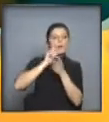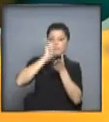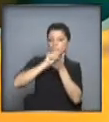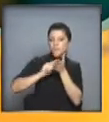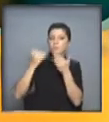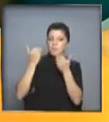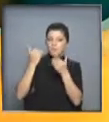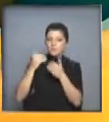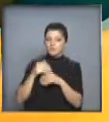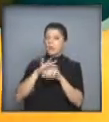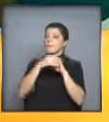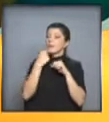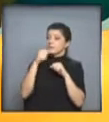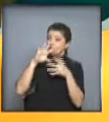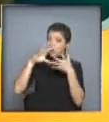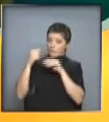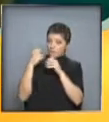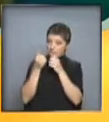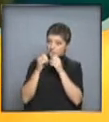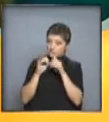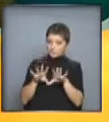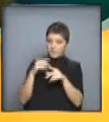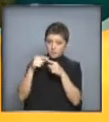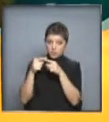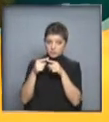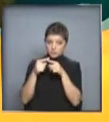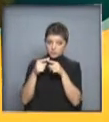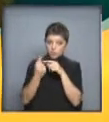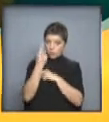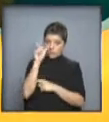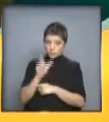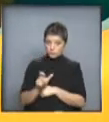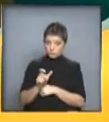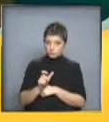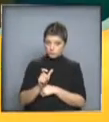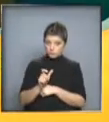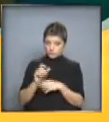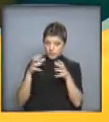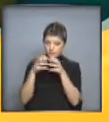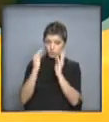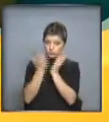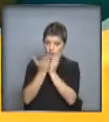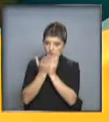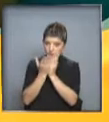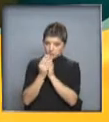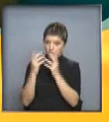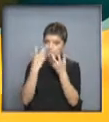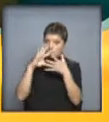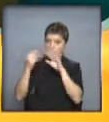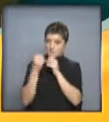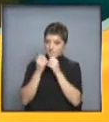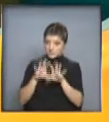¿Así empieza un joven militante en política? Yo tampoco milito, pero me interesa muchísimo la política.